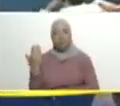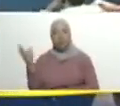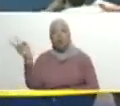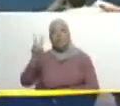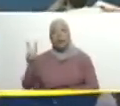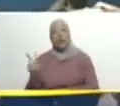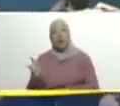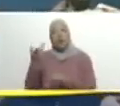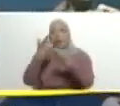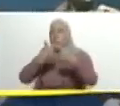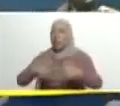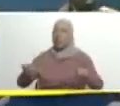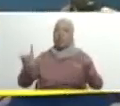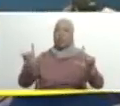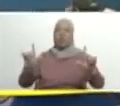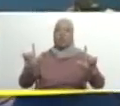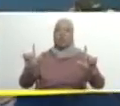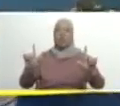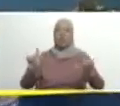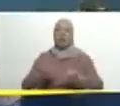Venezuela es un país libertario,